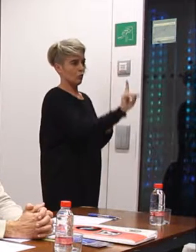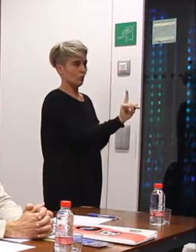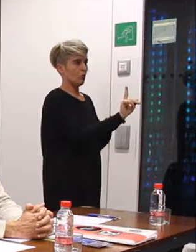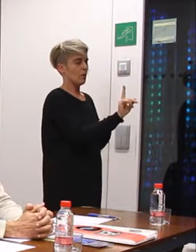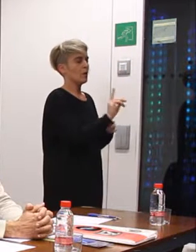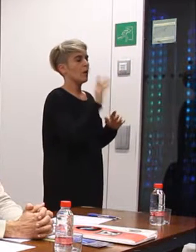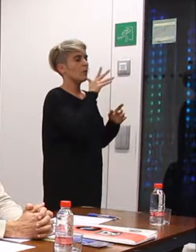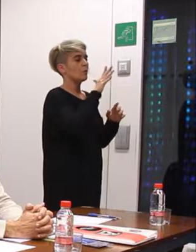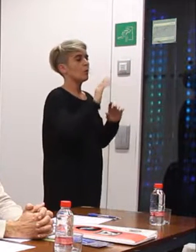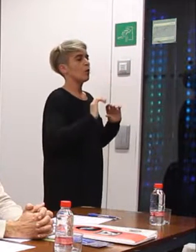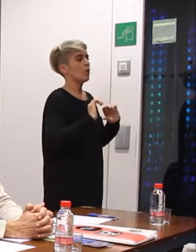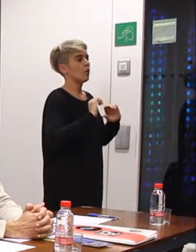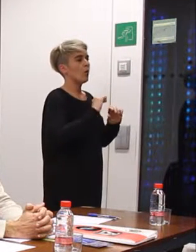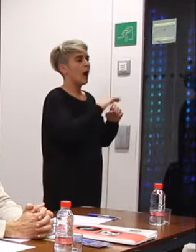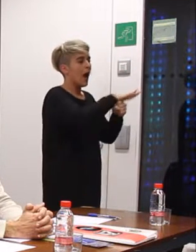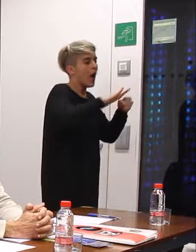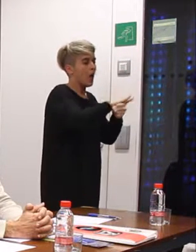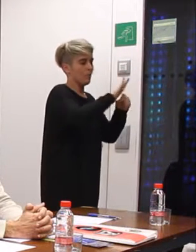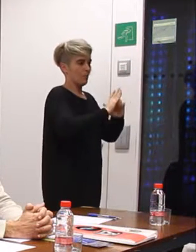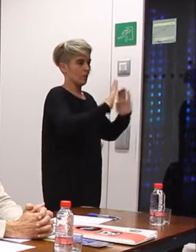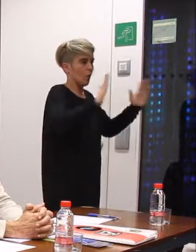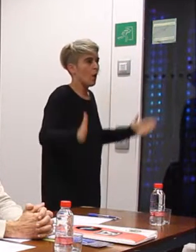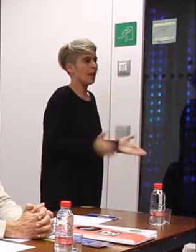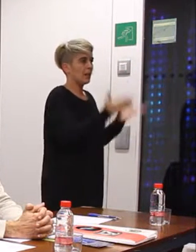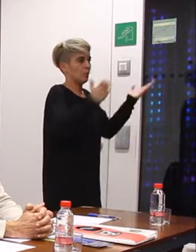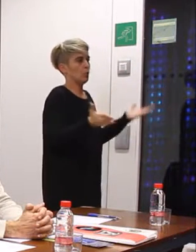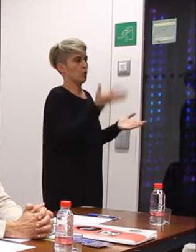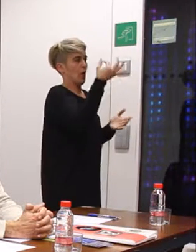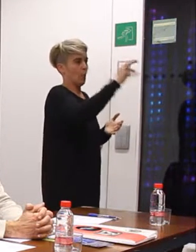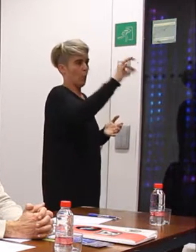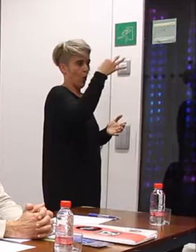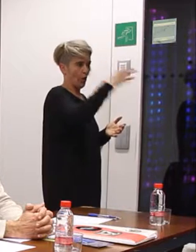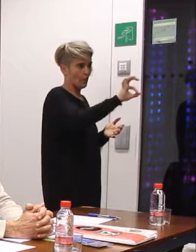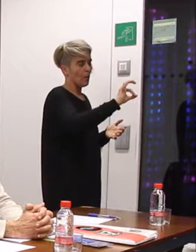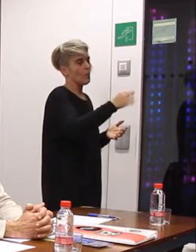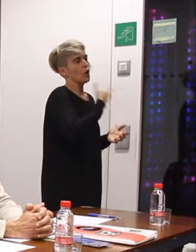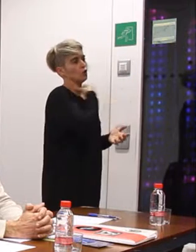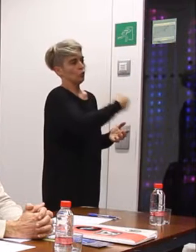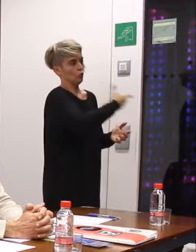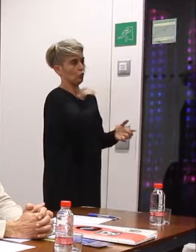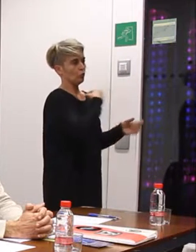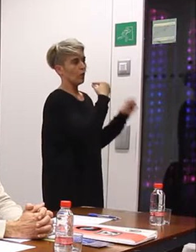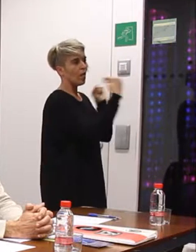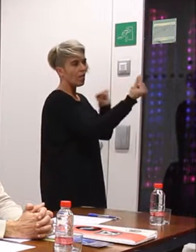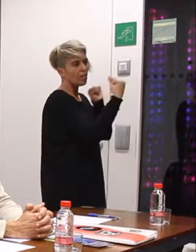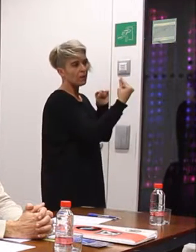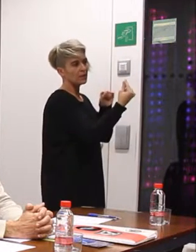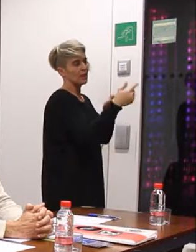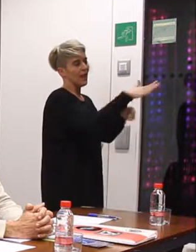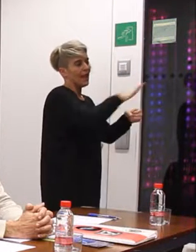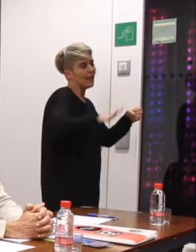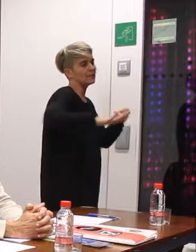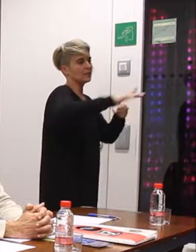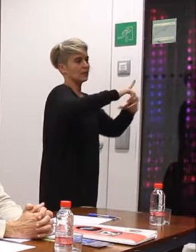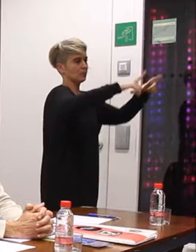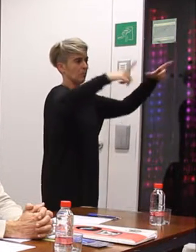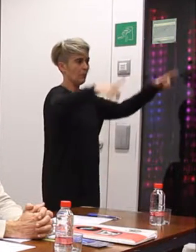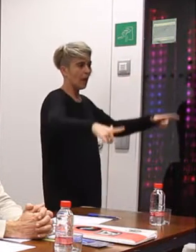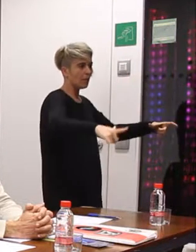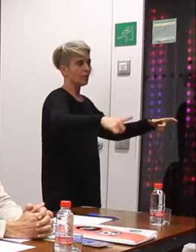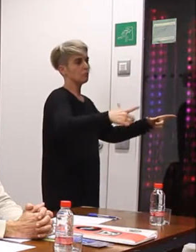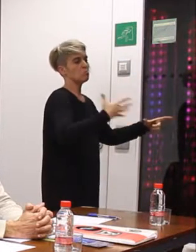que impulsa Podemos, pero a nosotros lo que nos gusta es que haya debates, haya espacios en los que